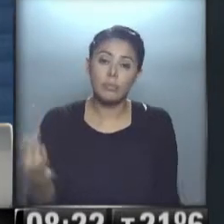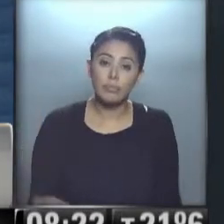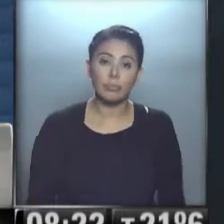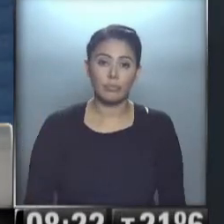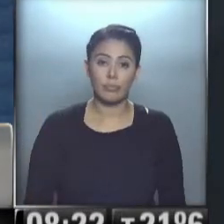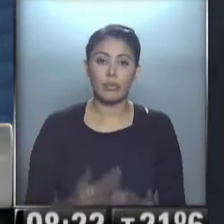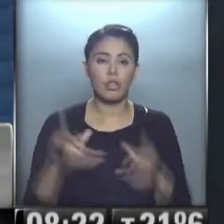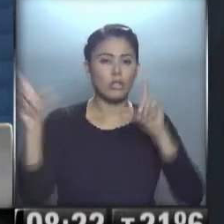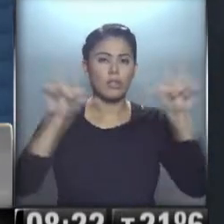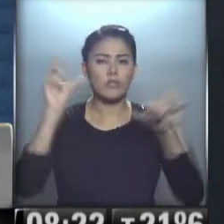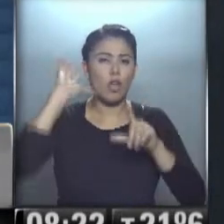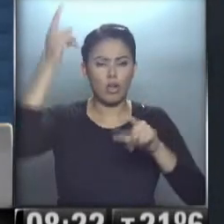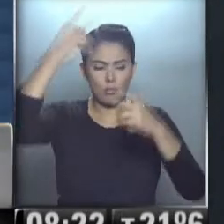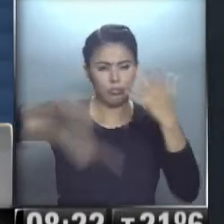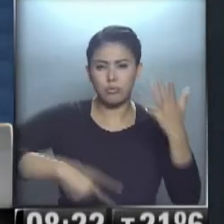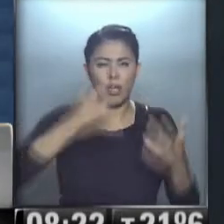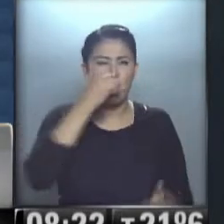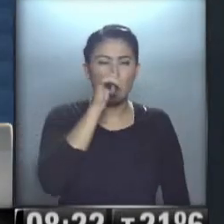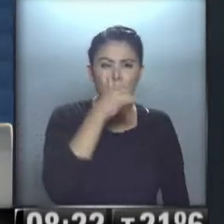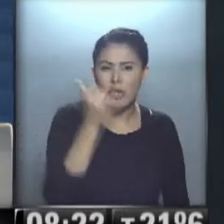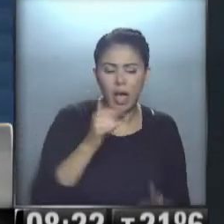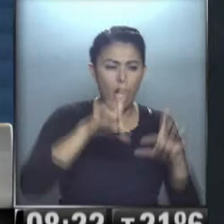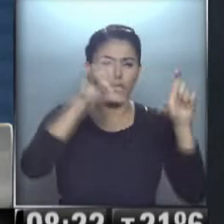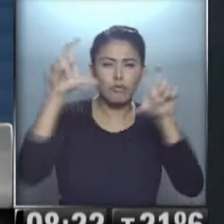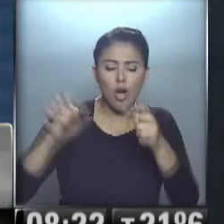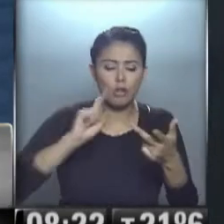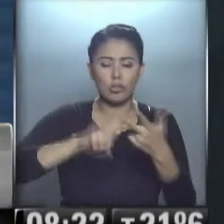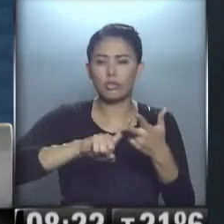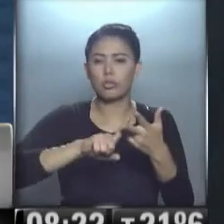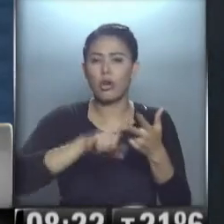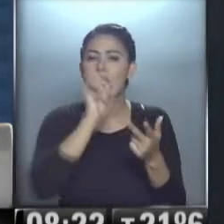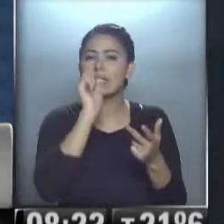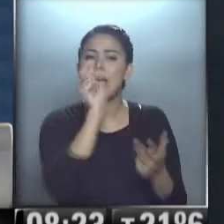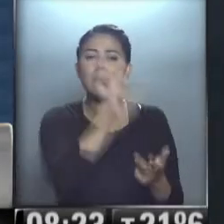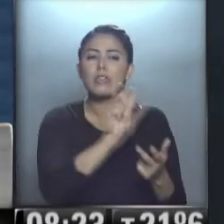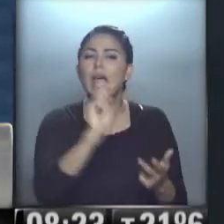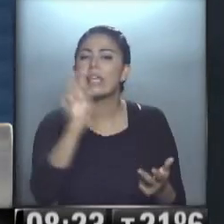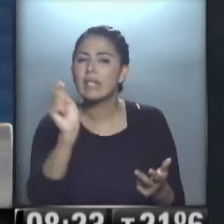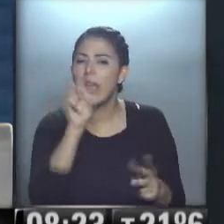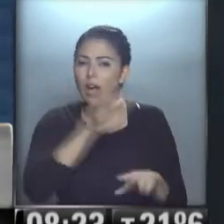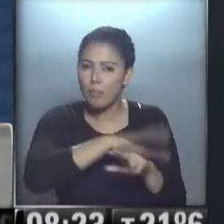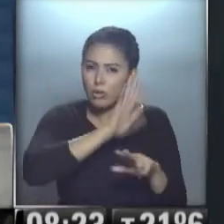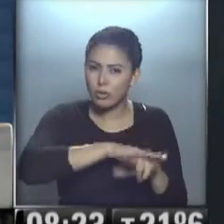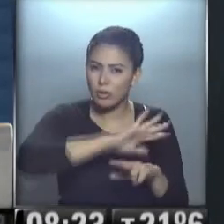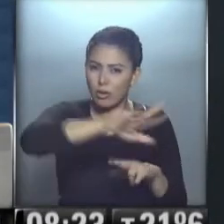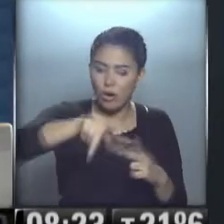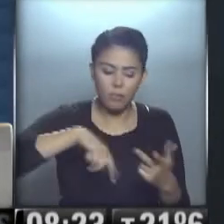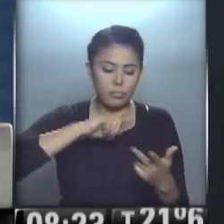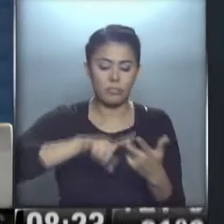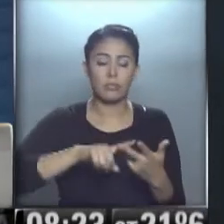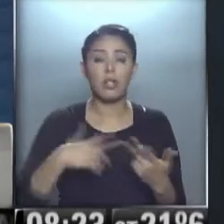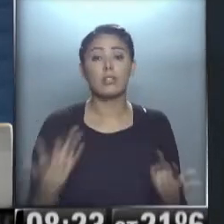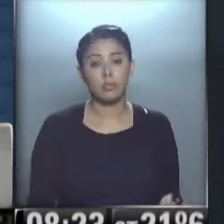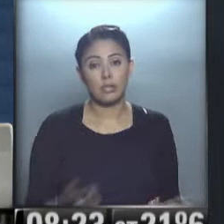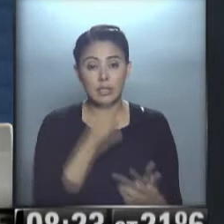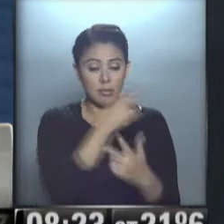de los medios de comunicación, filmaciones, fotografías, identificación de personas que cometen delitos de acción pública. En